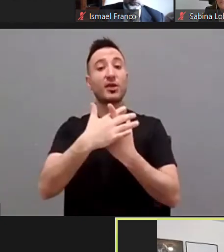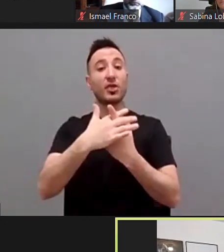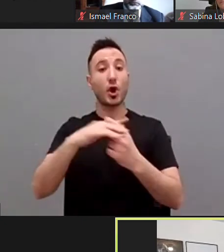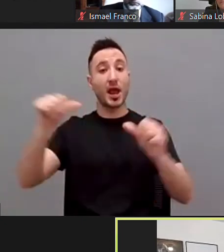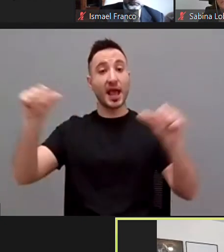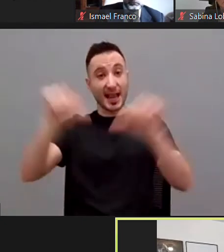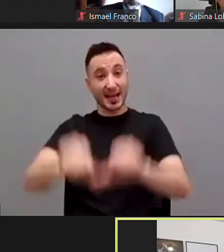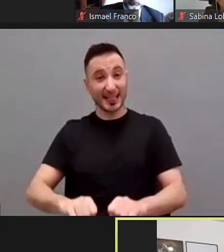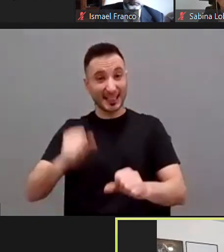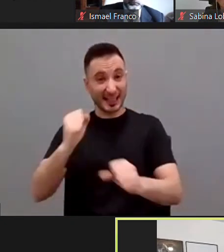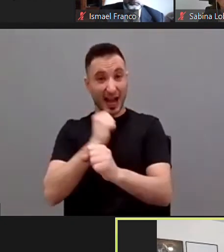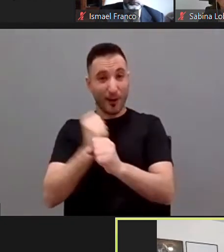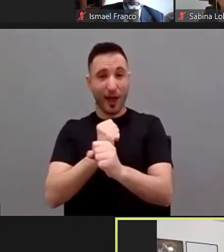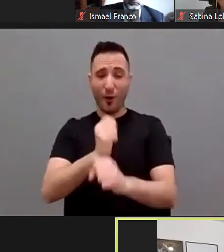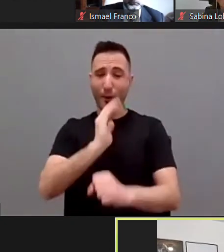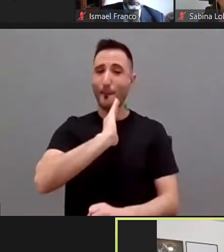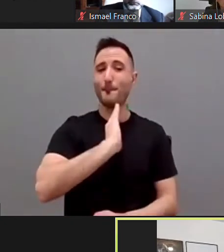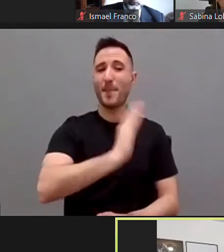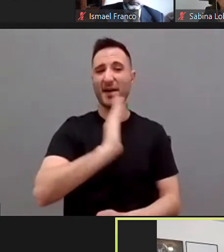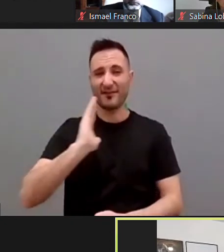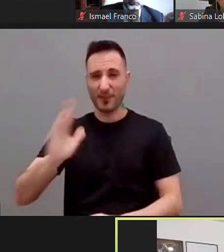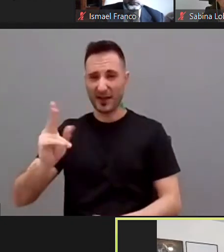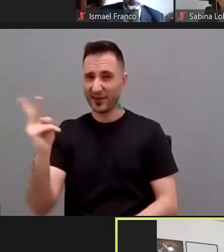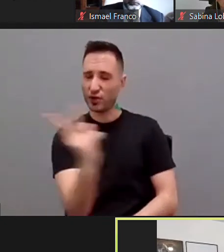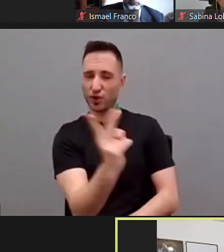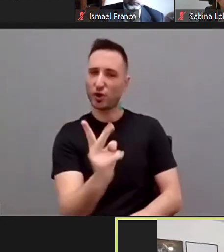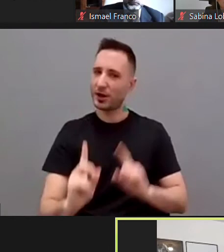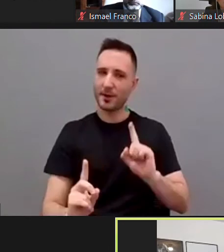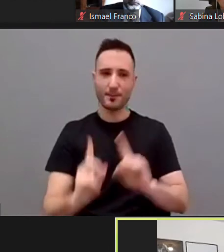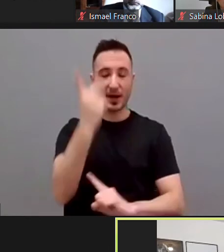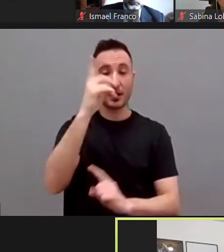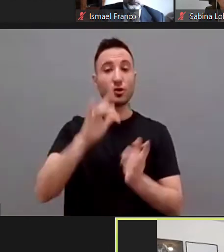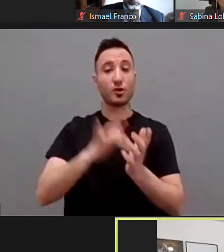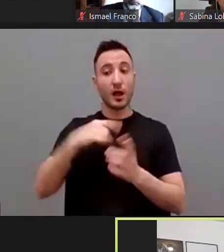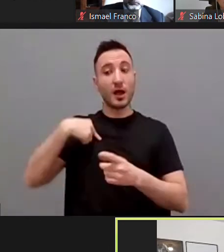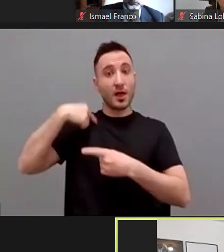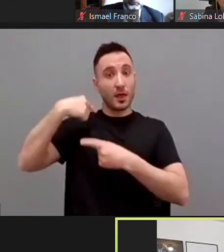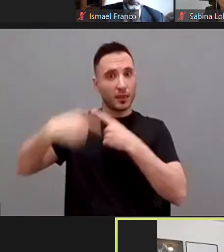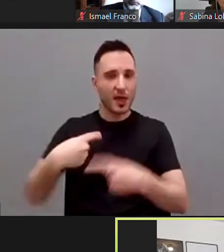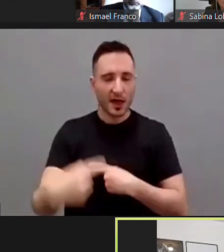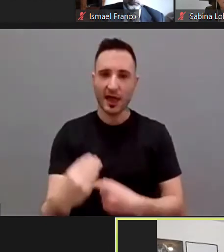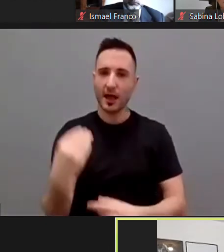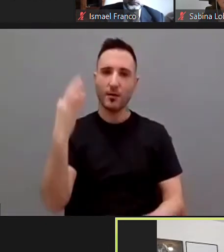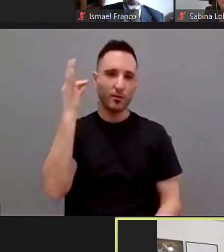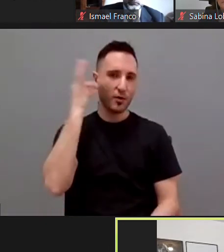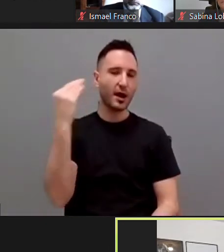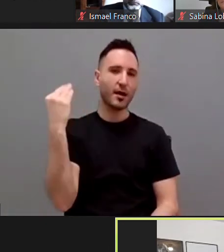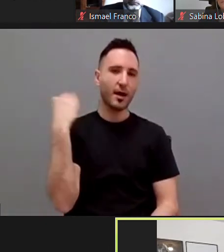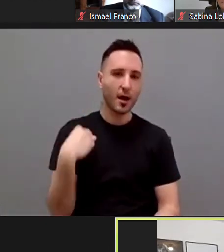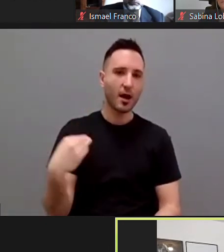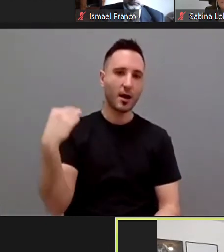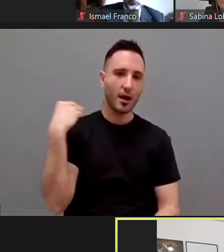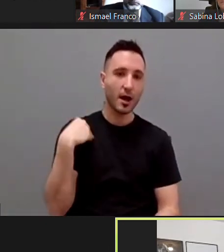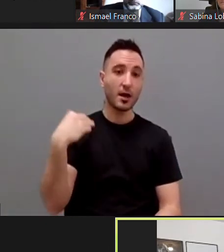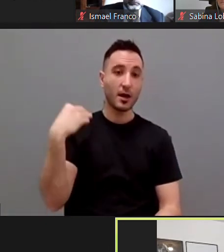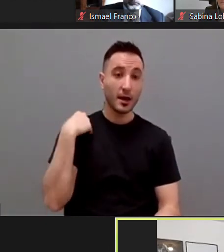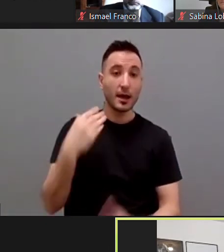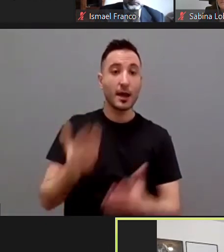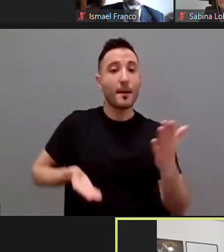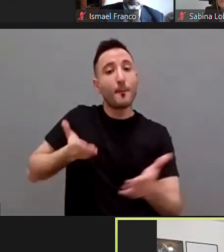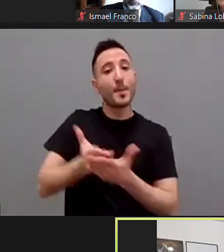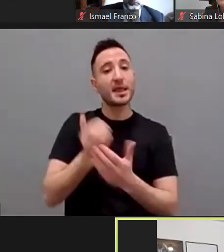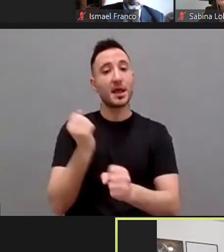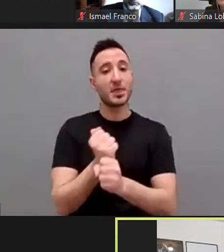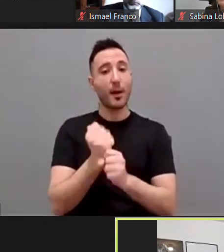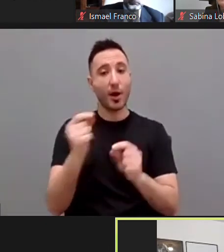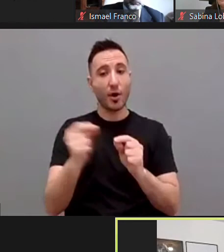es alarmante, nos llegan a diario muchísimos casos de mujeres que piden el teletrabajo en situaciones de crisis como